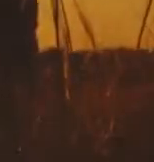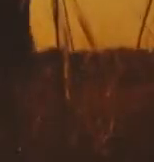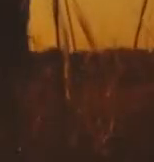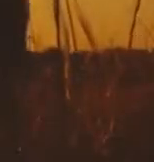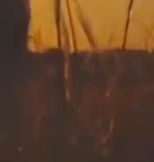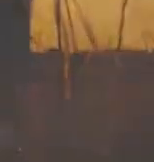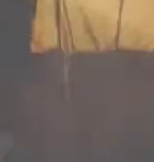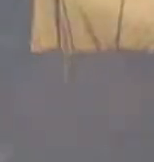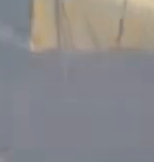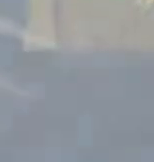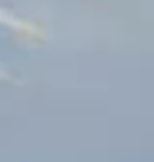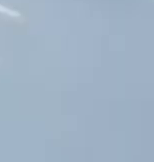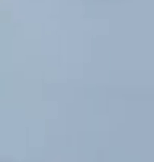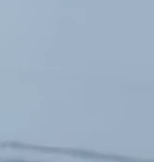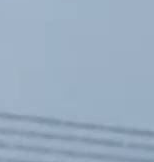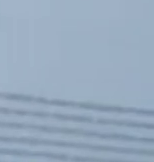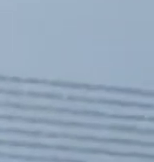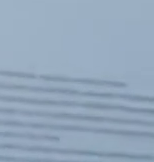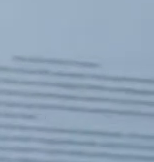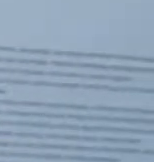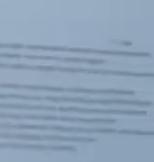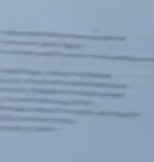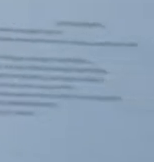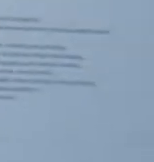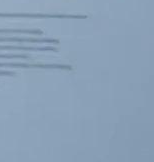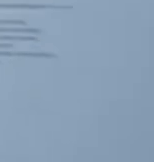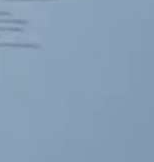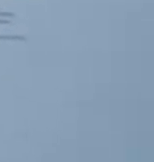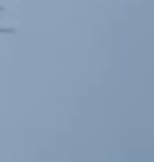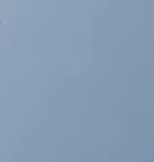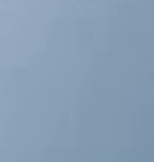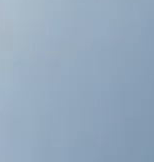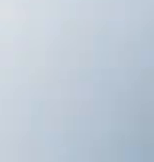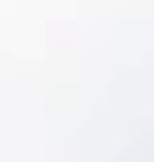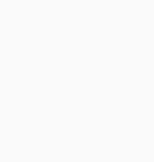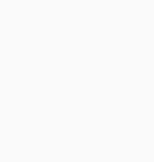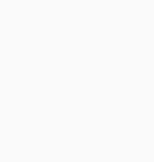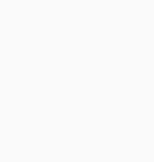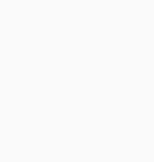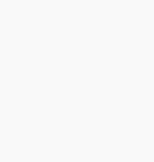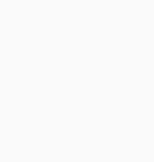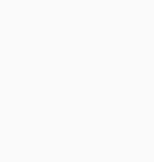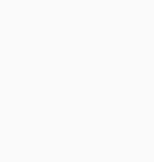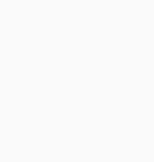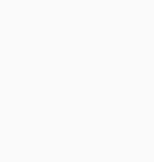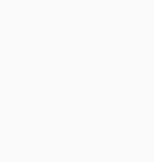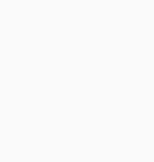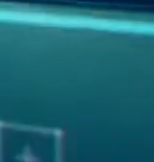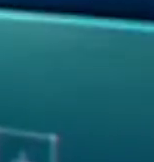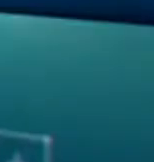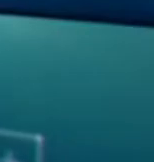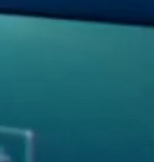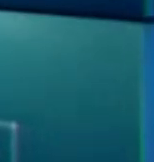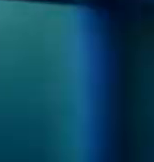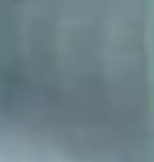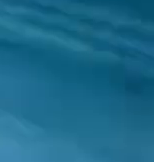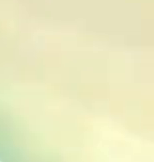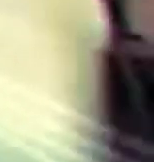humanos. Senado de la República, 65ª Legislatura.